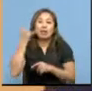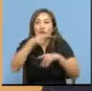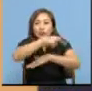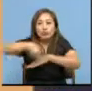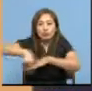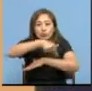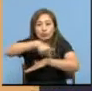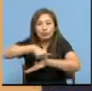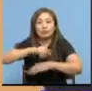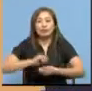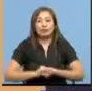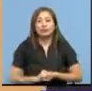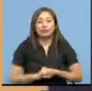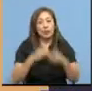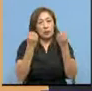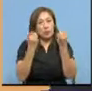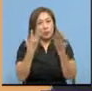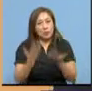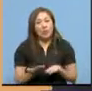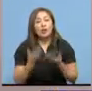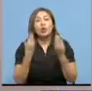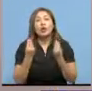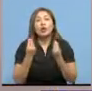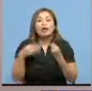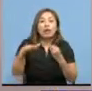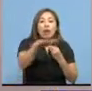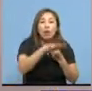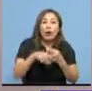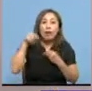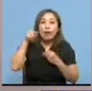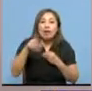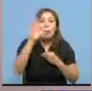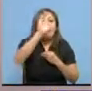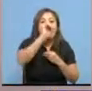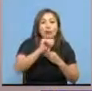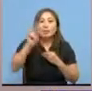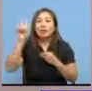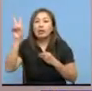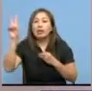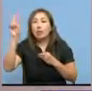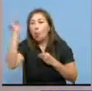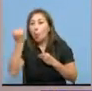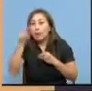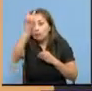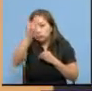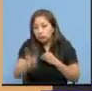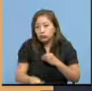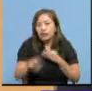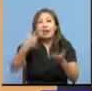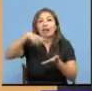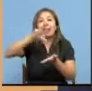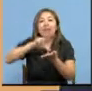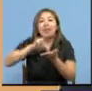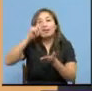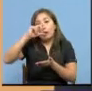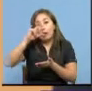46 0 20 bueno y por supuesto cuál en el terreno están ustedes los martes y jueves en la esquina de la plaza si nos